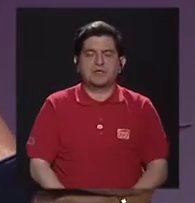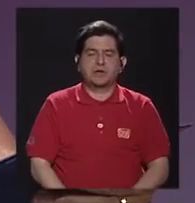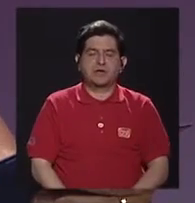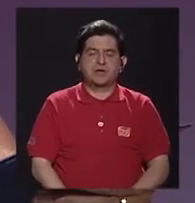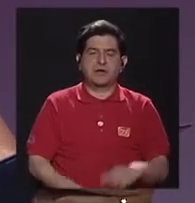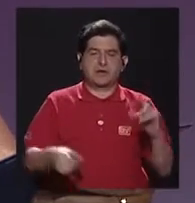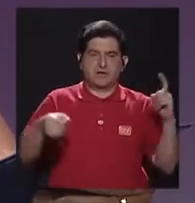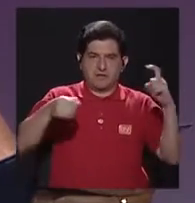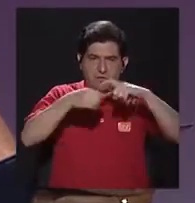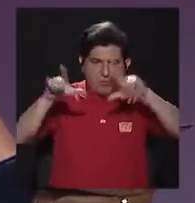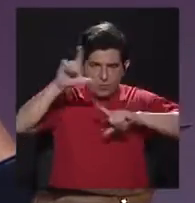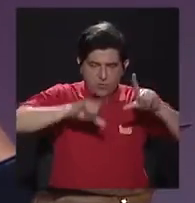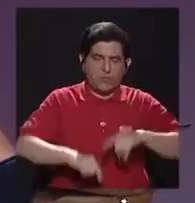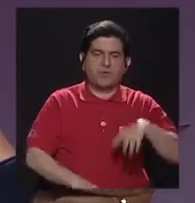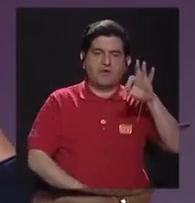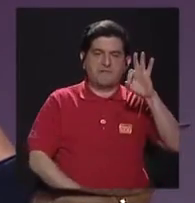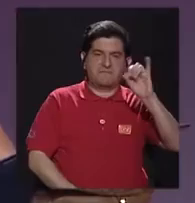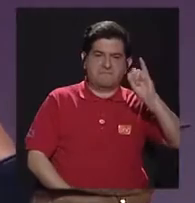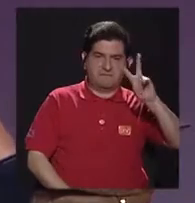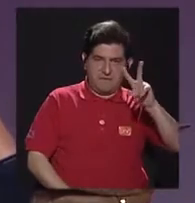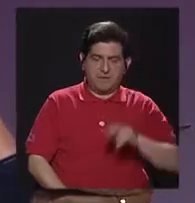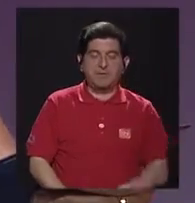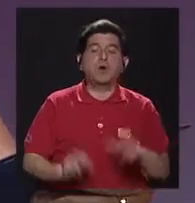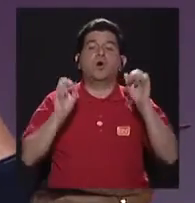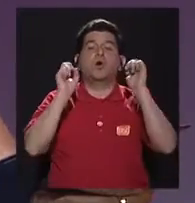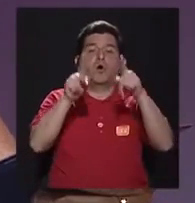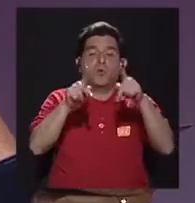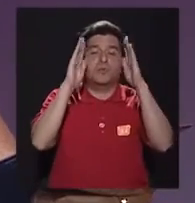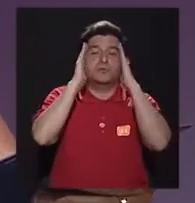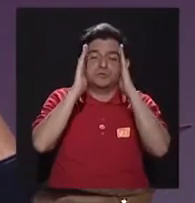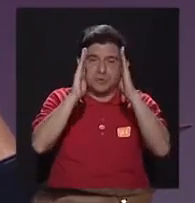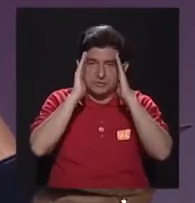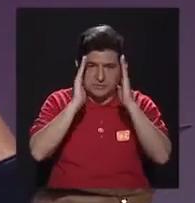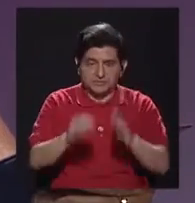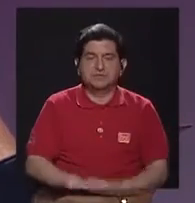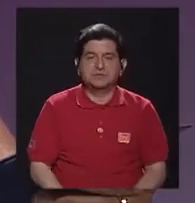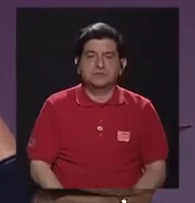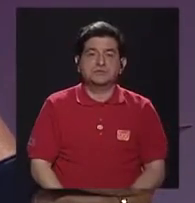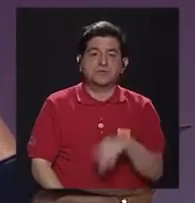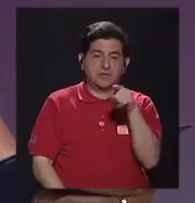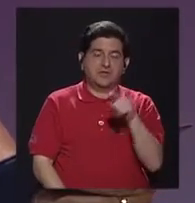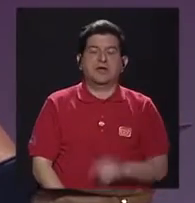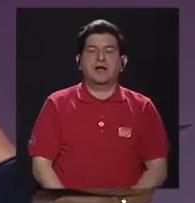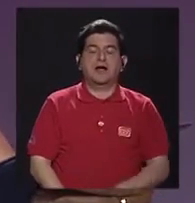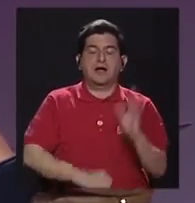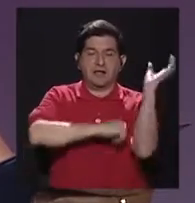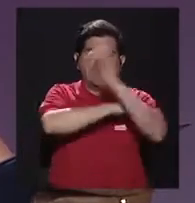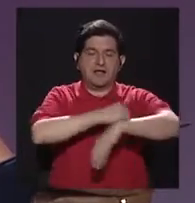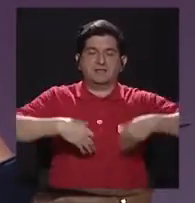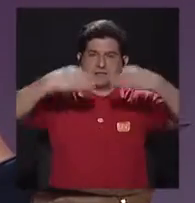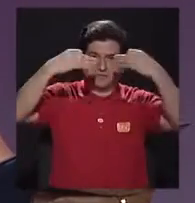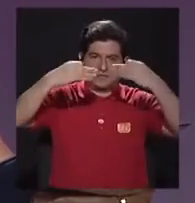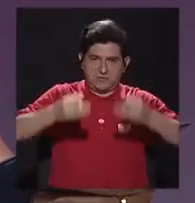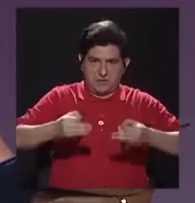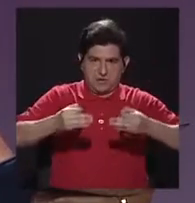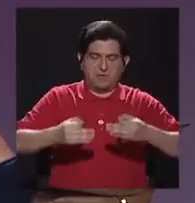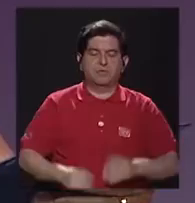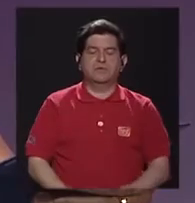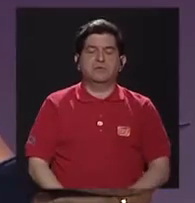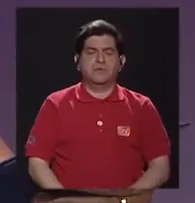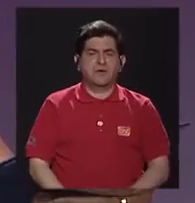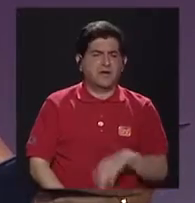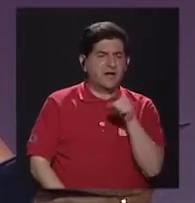vitro, el cual planteaba una salida para atender la condena de la Corte, argumentando que esta